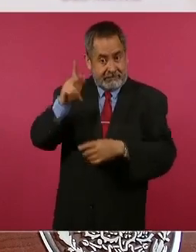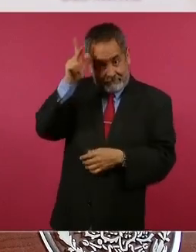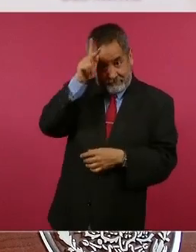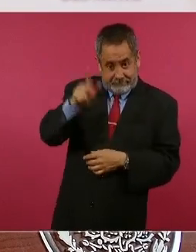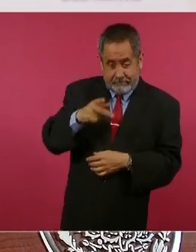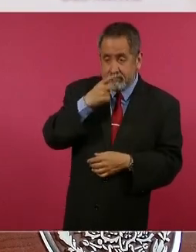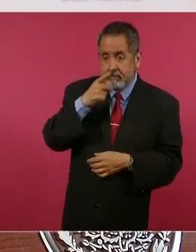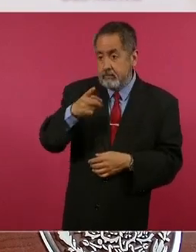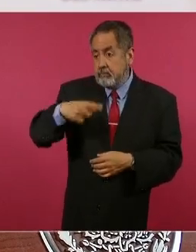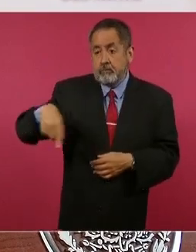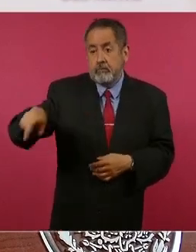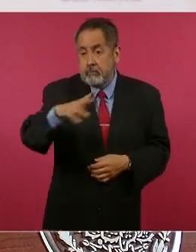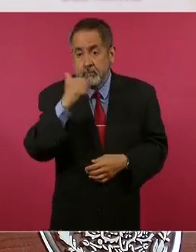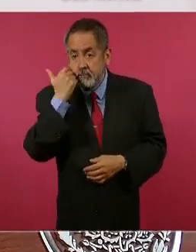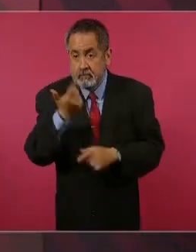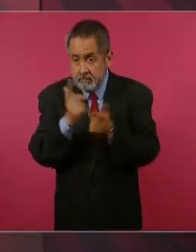será